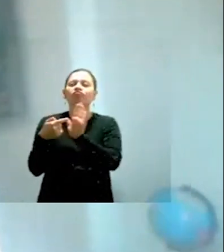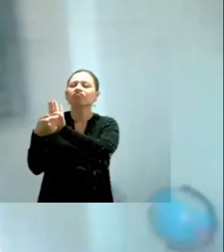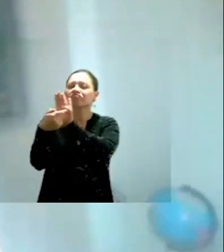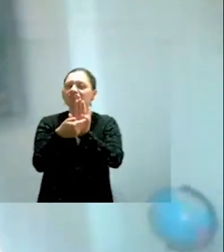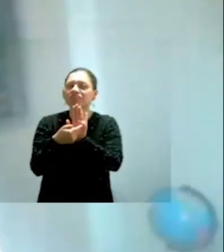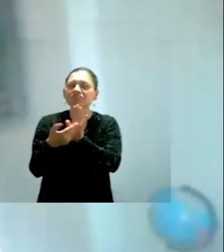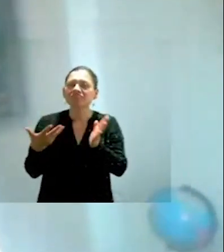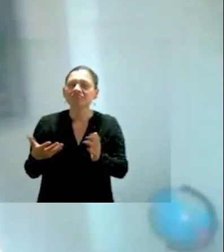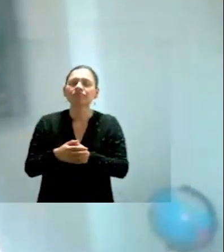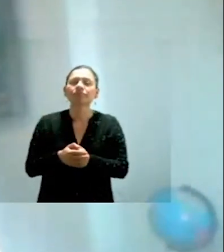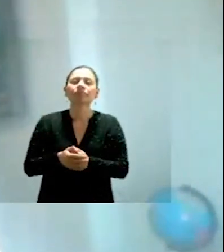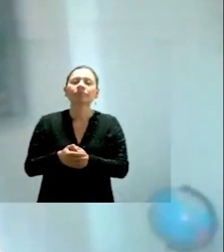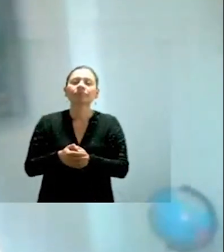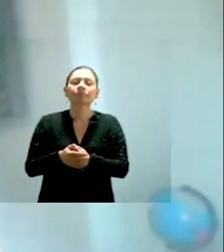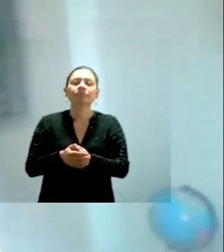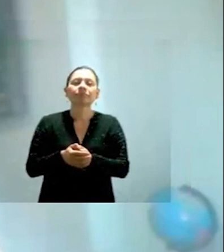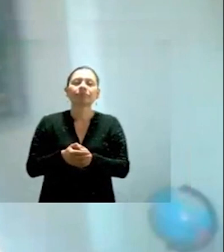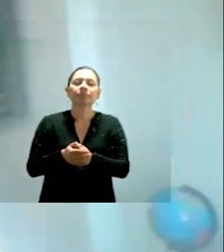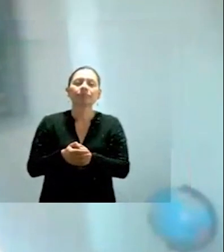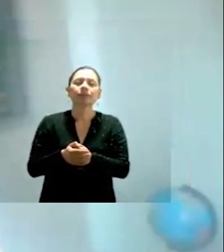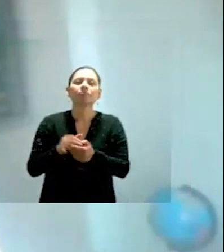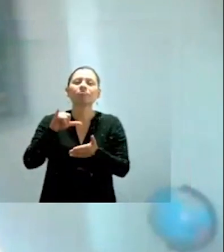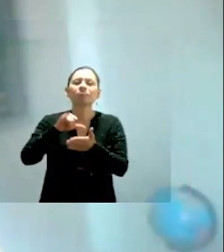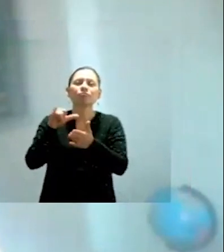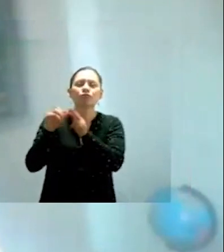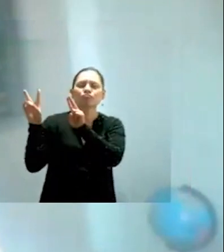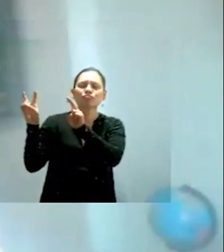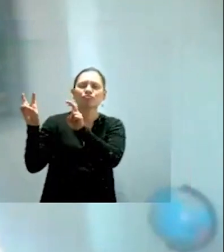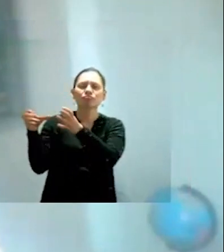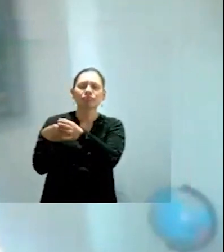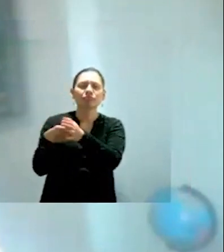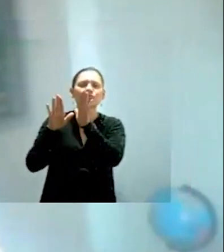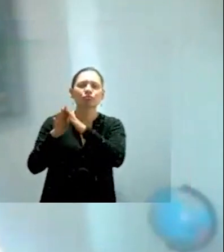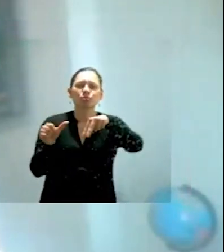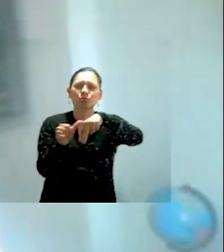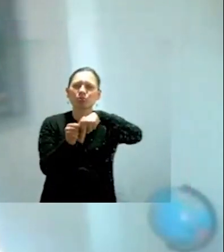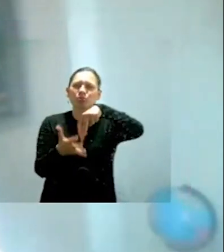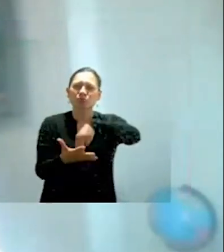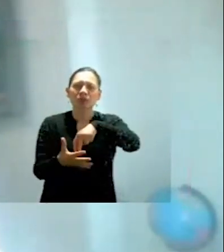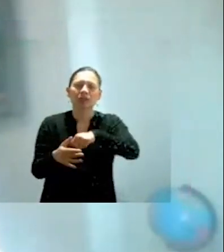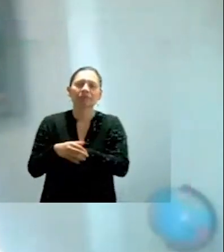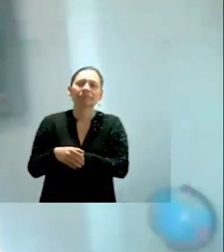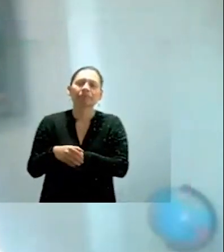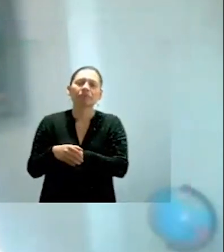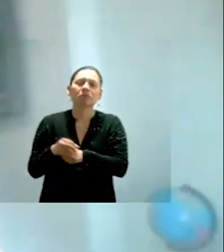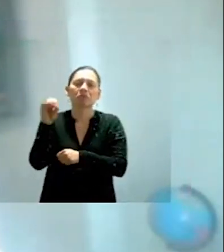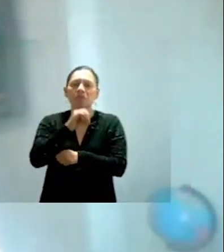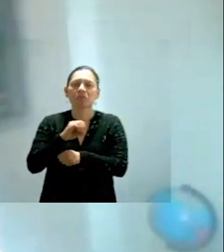el estado del arte de la tutela actualmente, y otros quizás para dejarlos